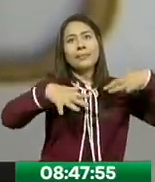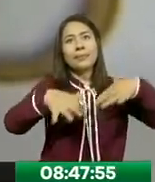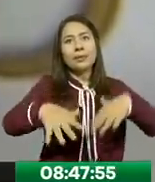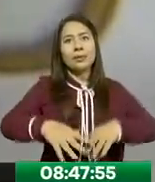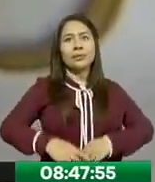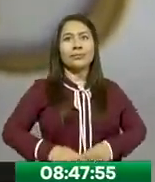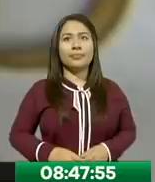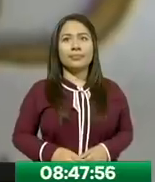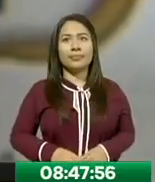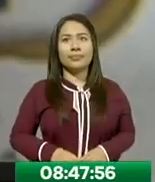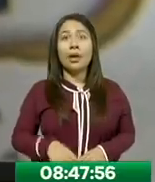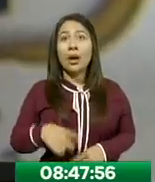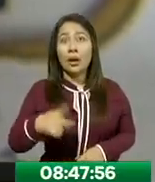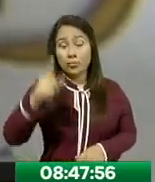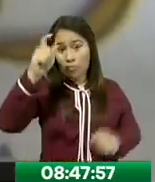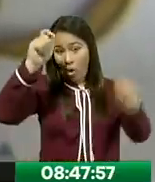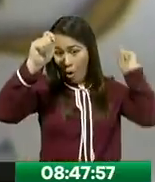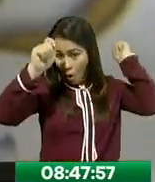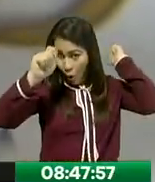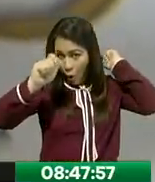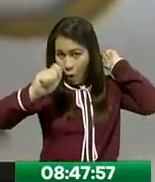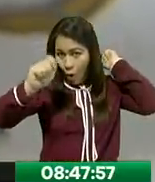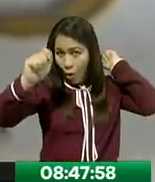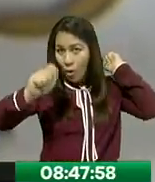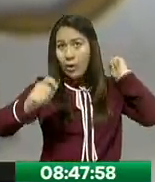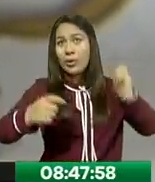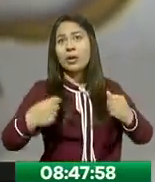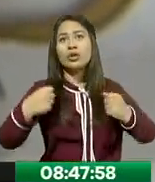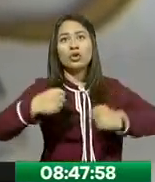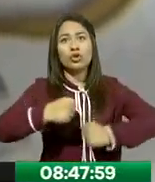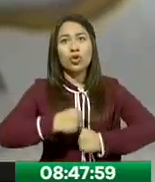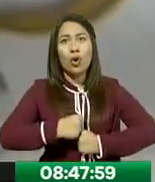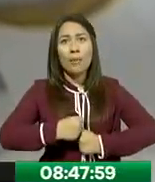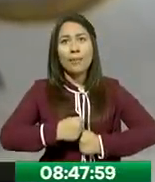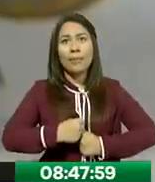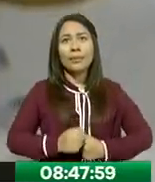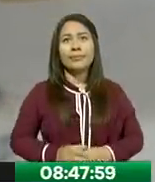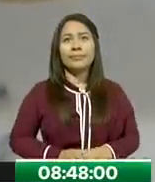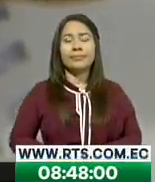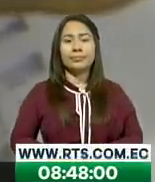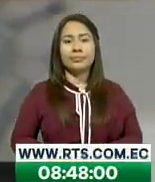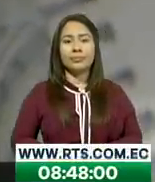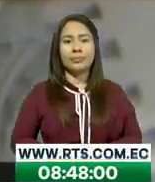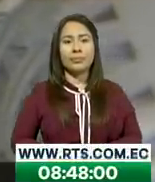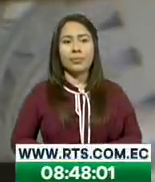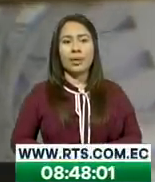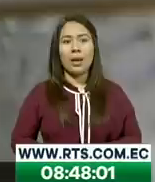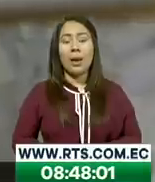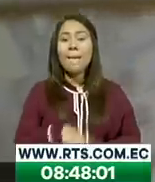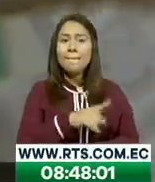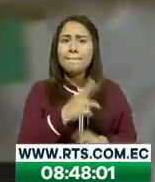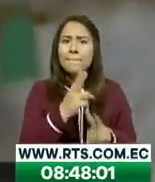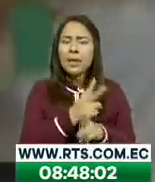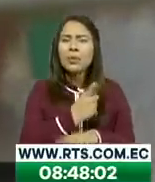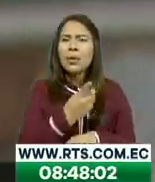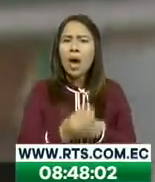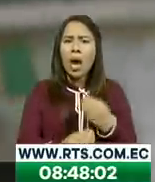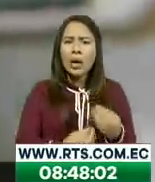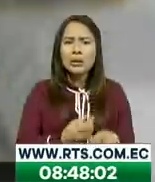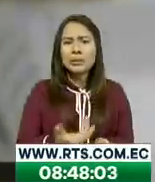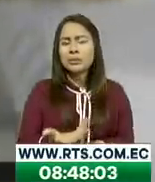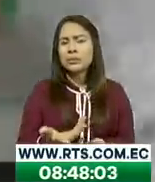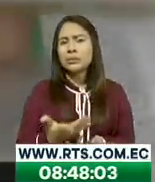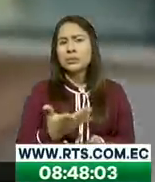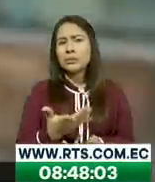Mira. Ahí vemos que se retira, estaba con gorra, ¿no? Sí, estaba con gorra y con chompa. Ahora, pero estaba en una situación de peligro usted, si no hubiera pasado algún vecino,